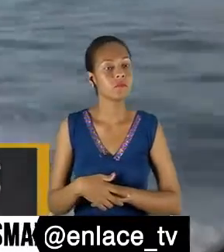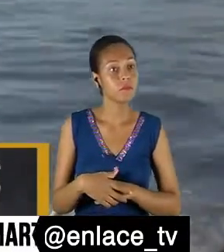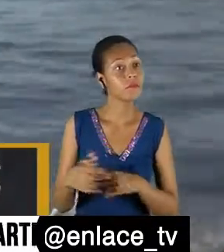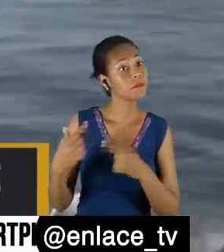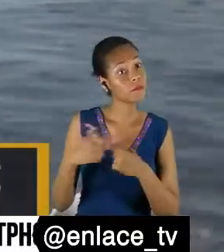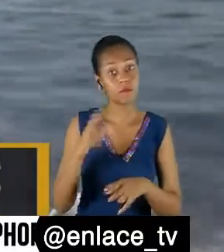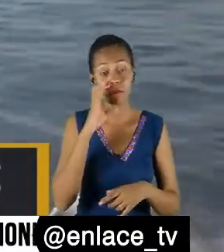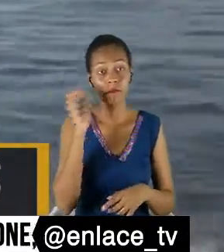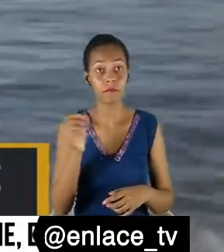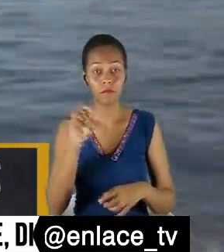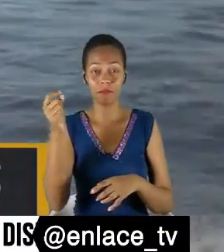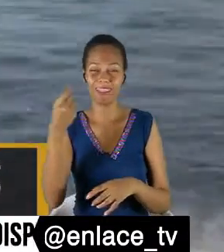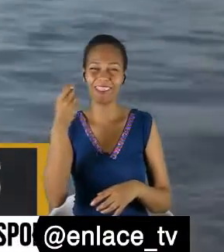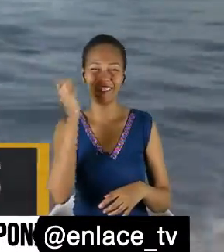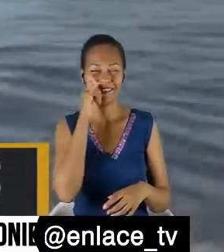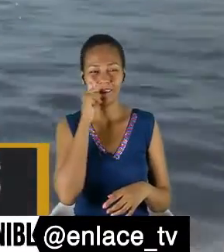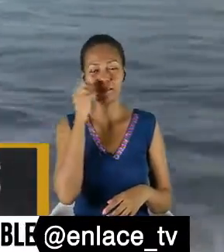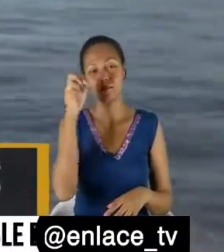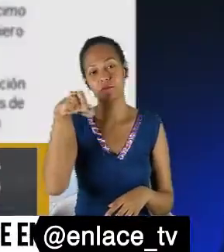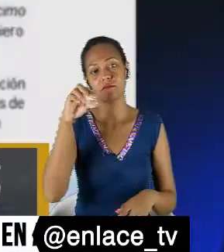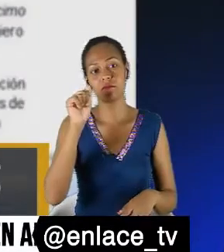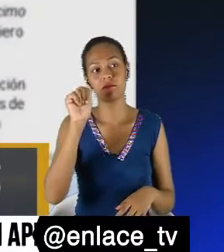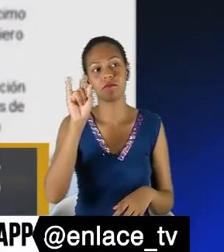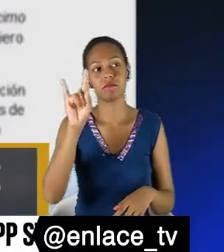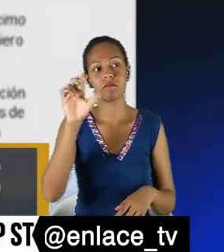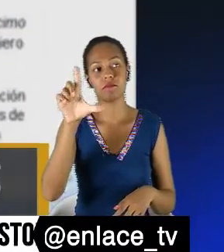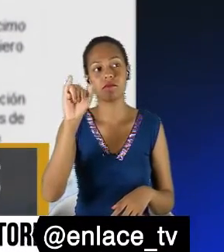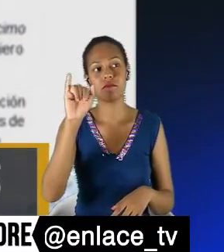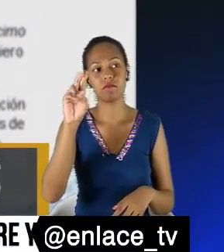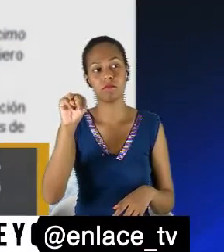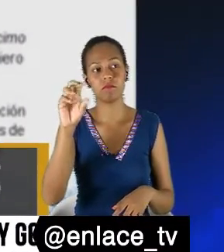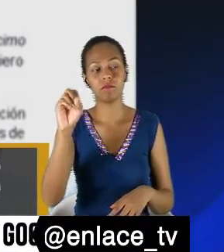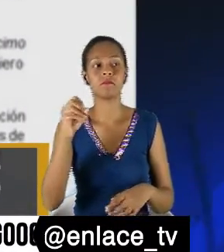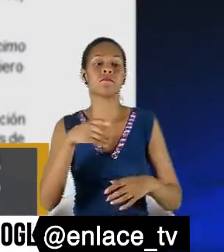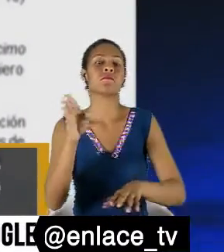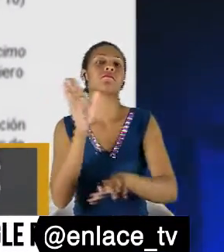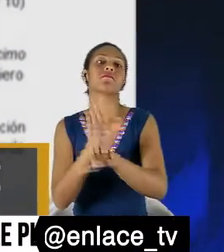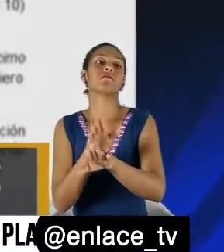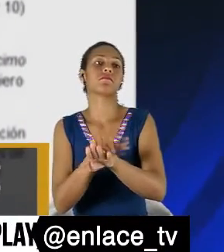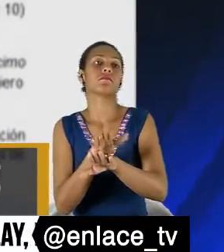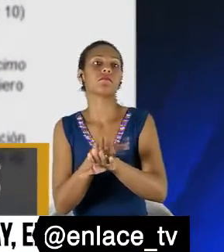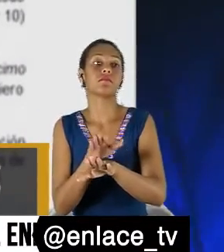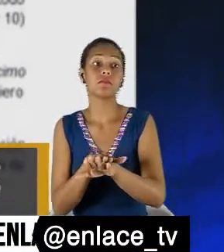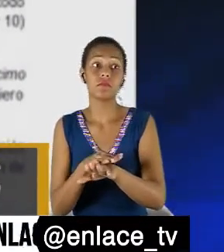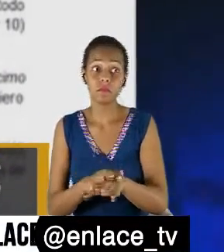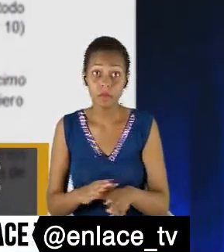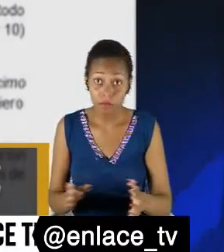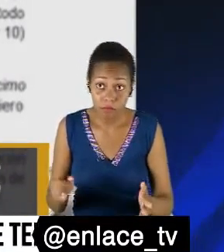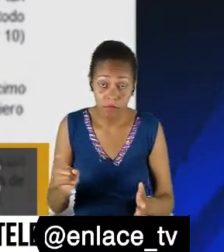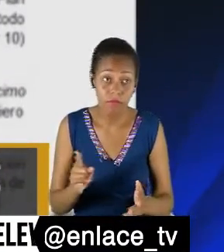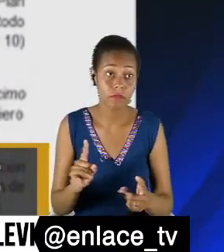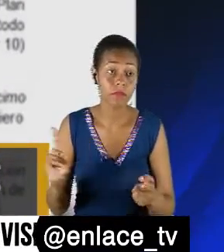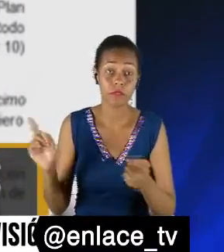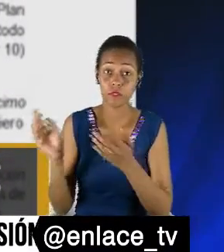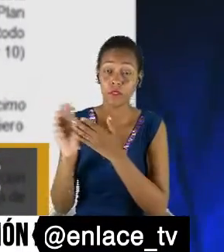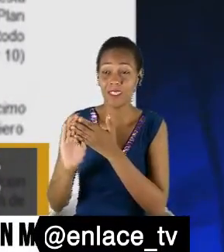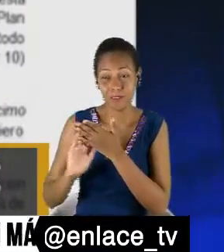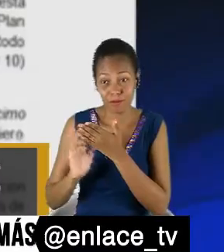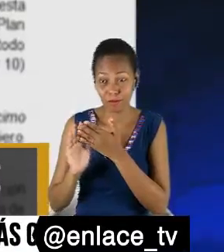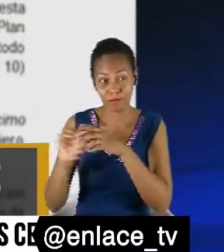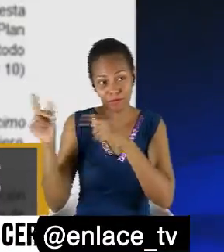ingeniero Paulino Galindo Yepes, jefe del equipo supervisor del contrato de APP, hasta tanto no se logre acreditar el cierre financiero que corresponde